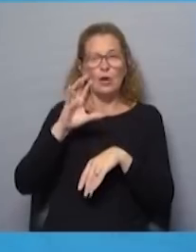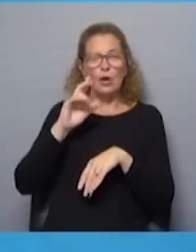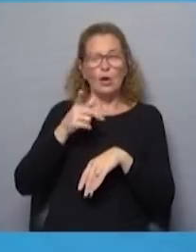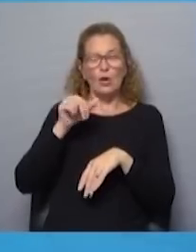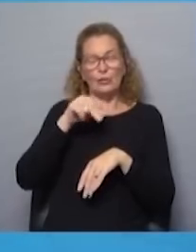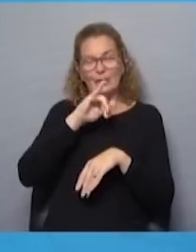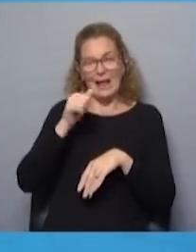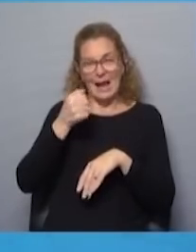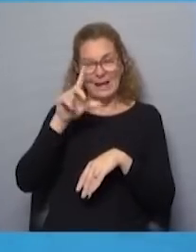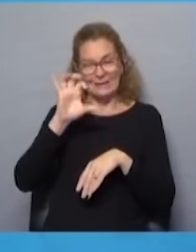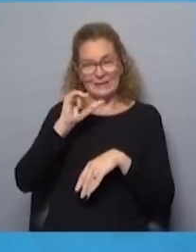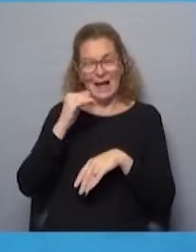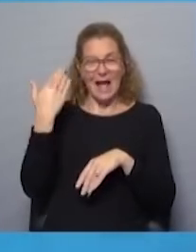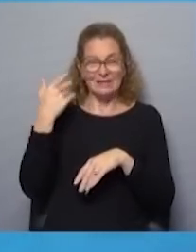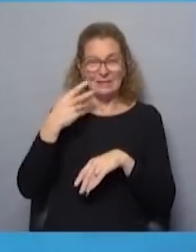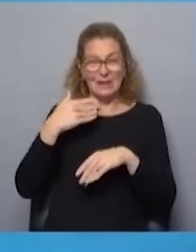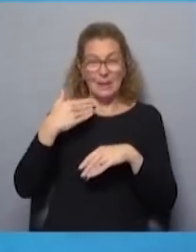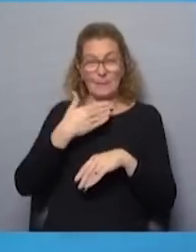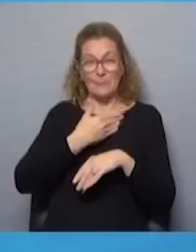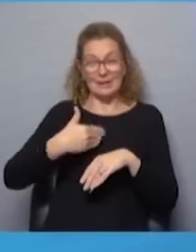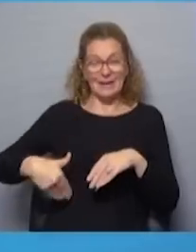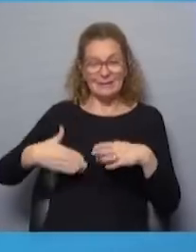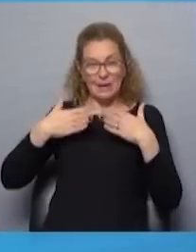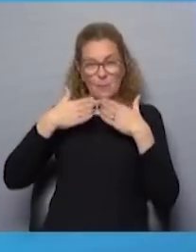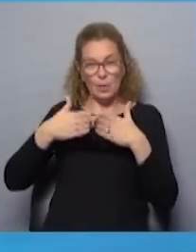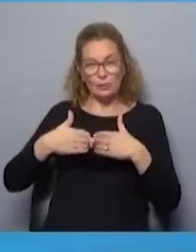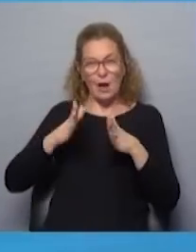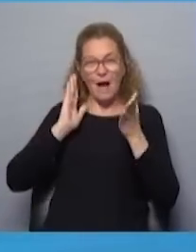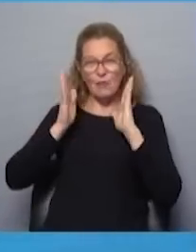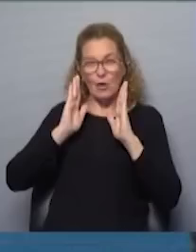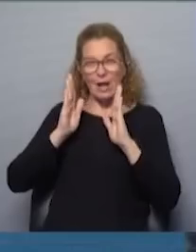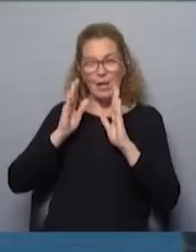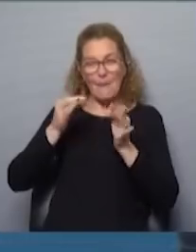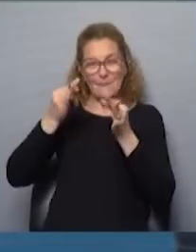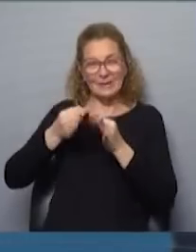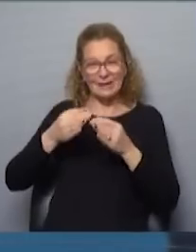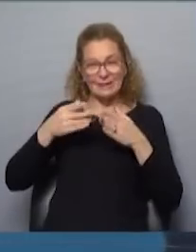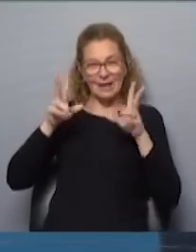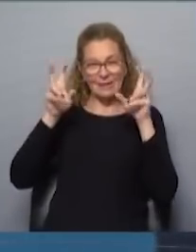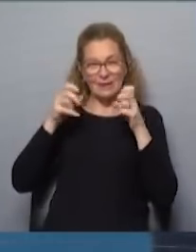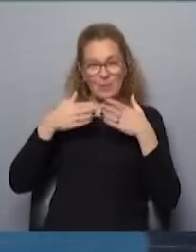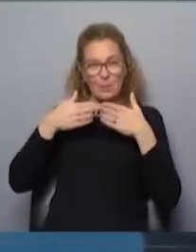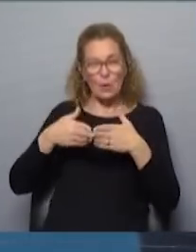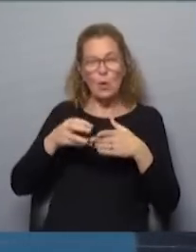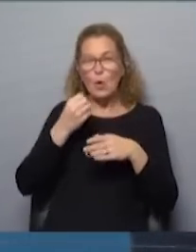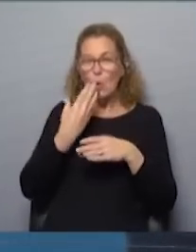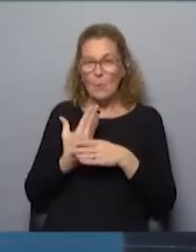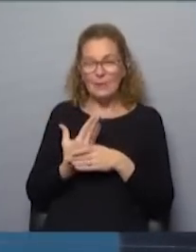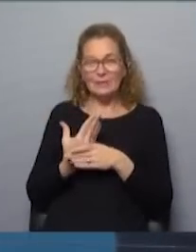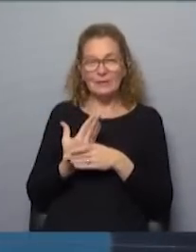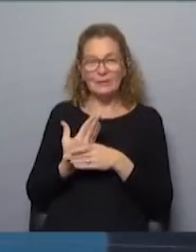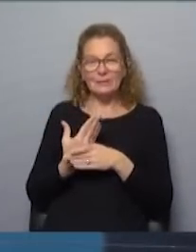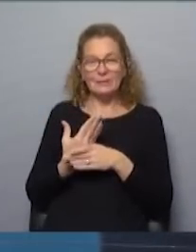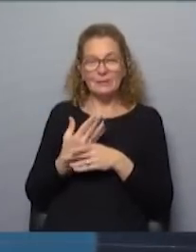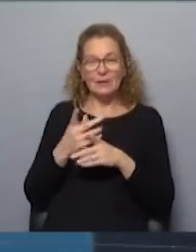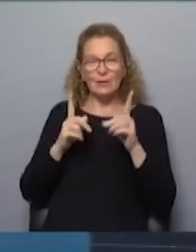director de la administración nacional de puertos abogado especialista además en temas portuarios es un gusto tenerlo bienvenido a la ovd como anda muy bueno con